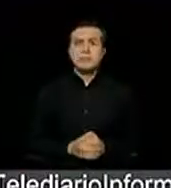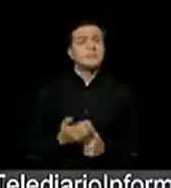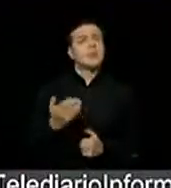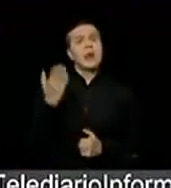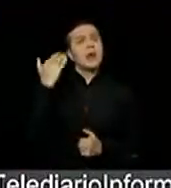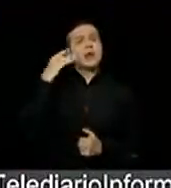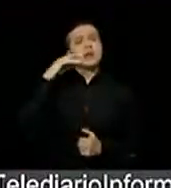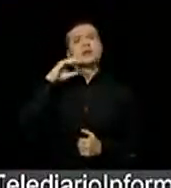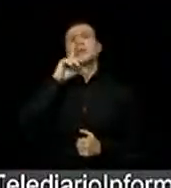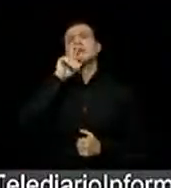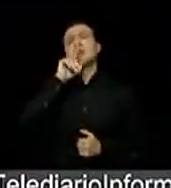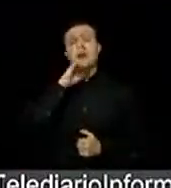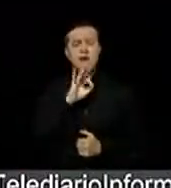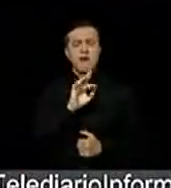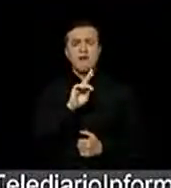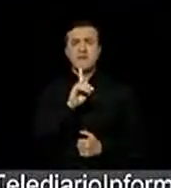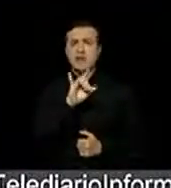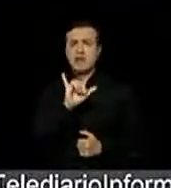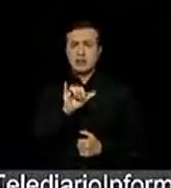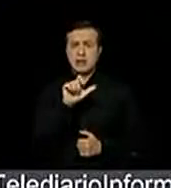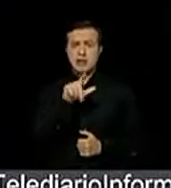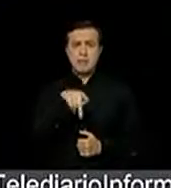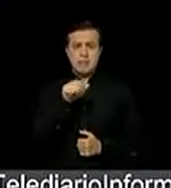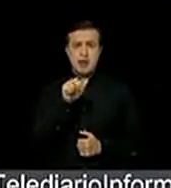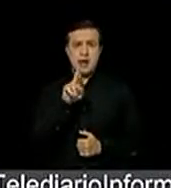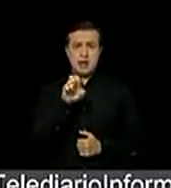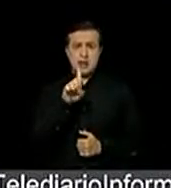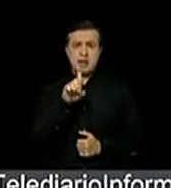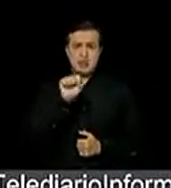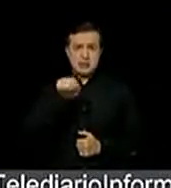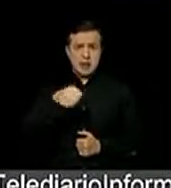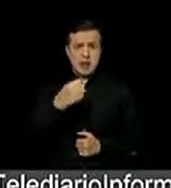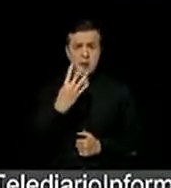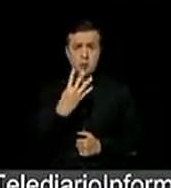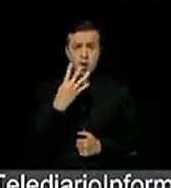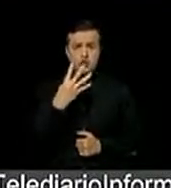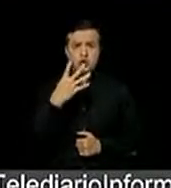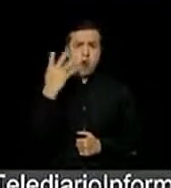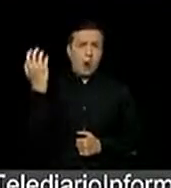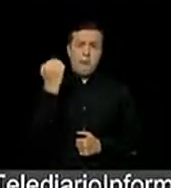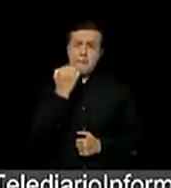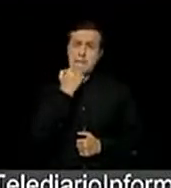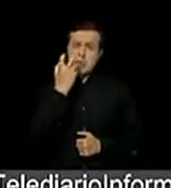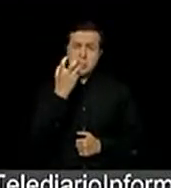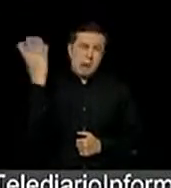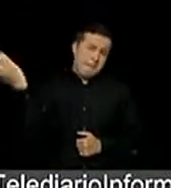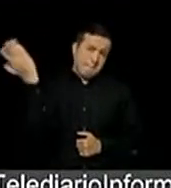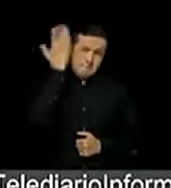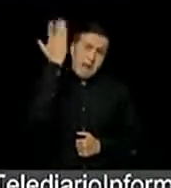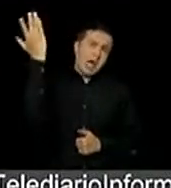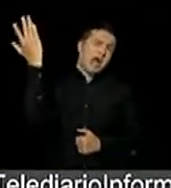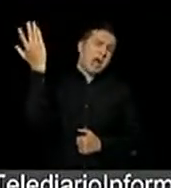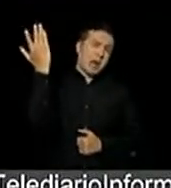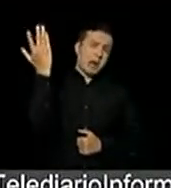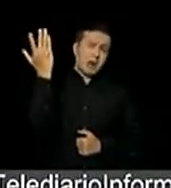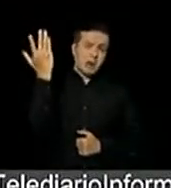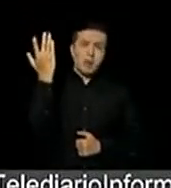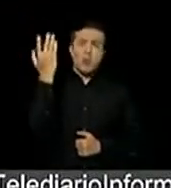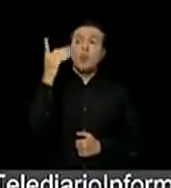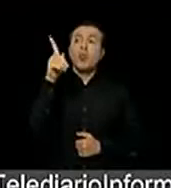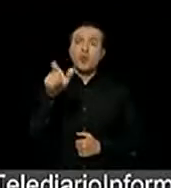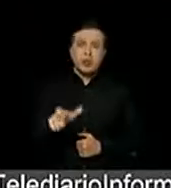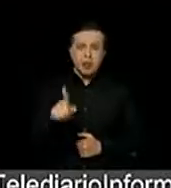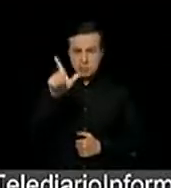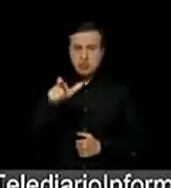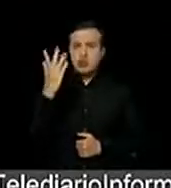de agresión fue el de Freddy Paredes de Teleamazonas, quien recibió un piedrazo en su cabeza en los exteriores del Ágora de la Cultura en Quito por una persona